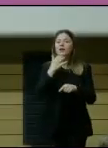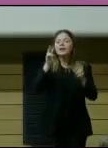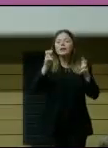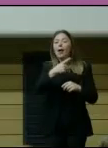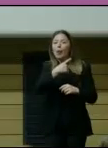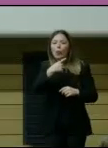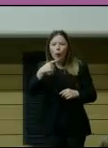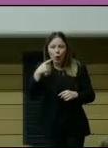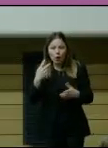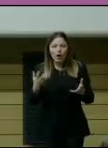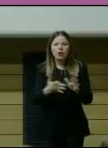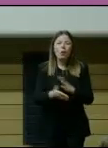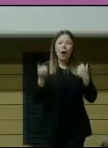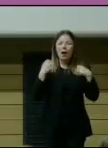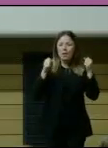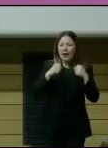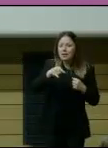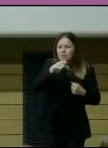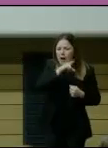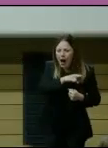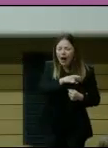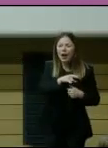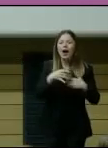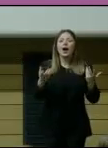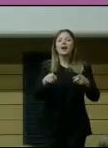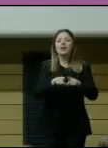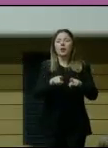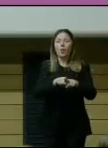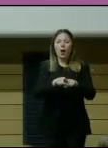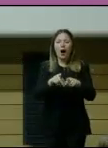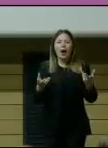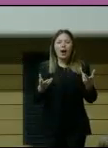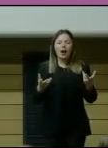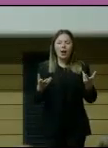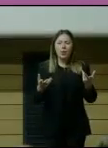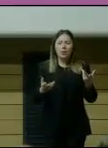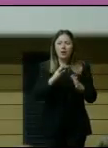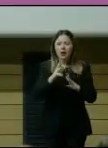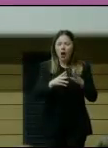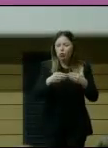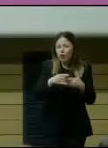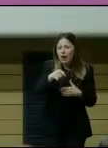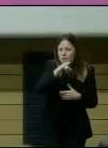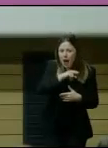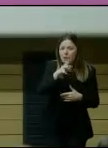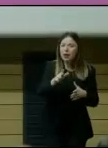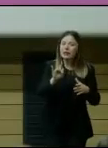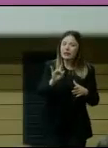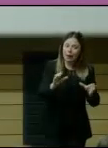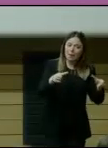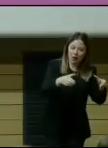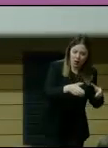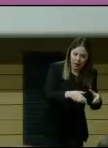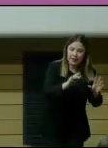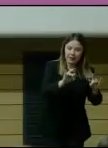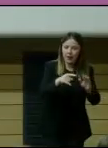Buen indicador. Que hay mala praxis, que hay algún proceso iatrogénico, que sí, pero eso es minoría. Es buen indicador